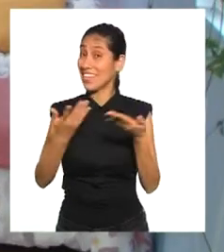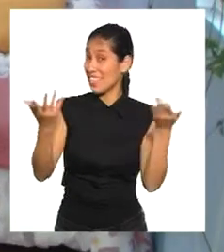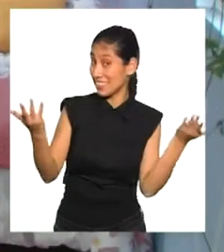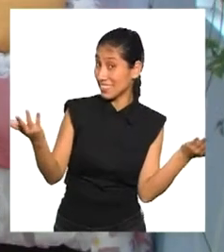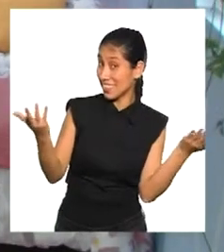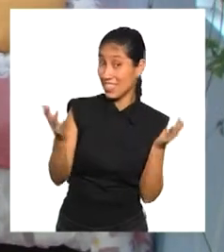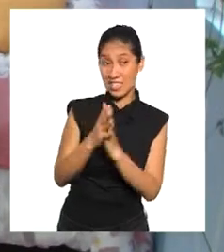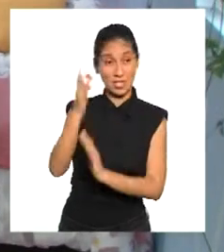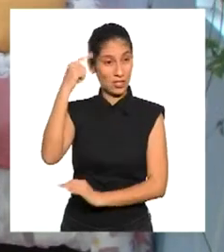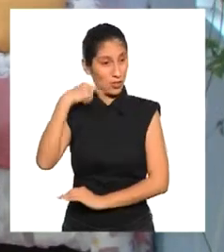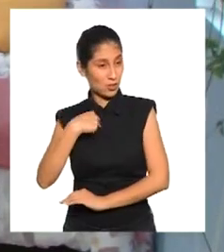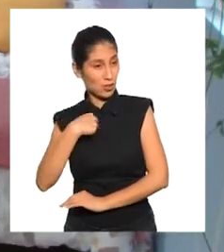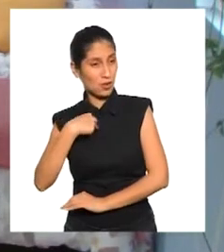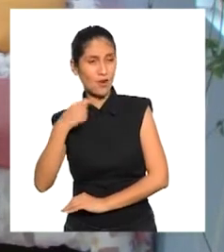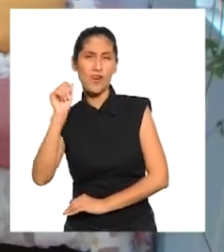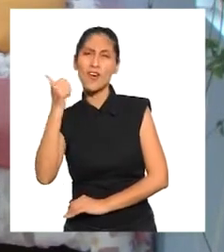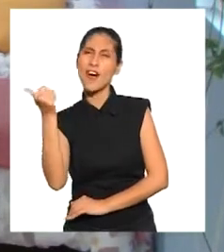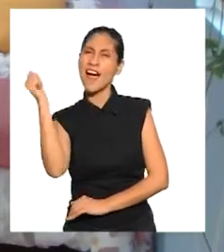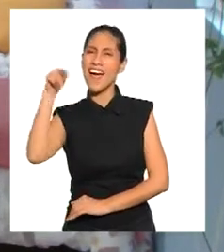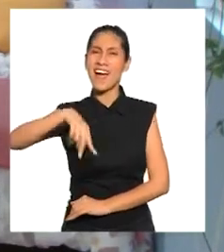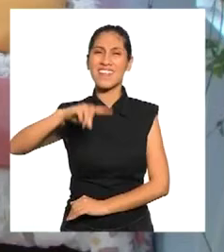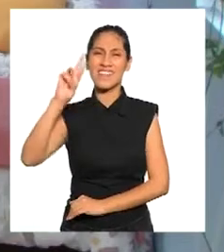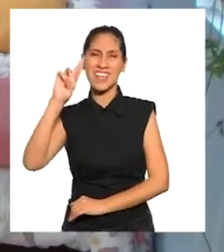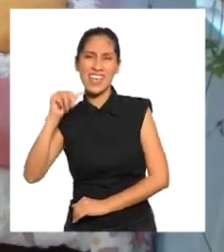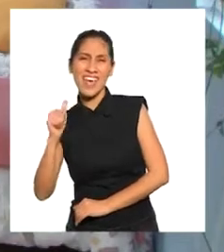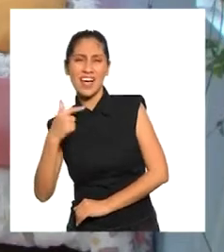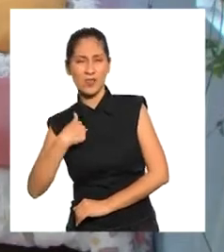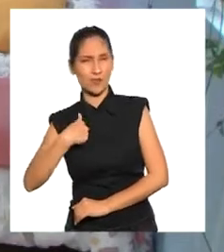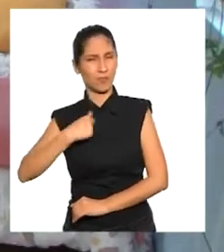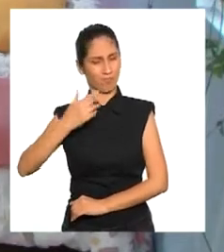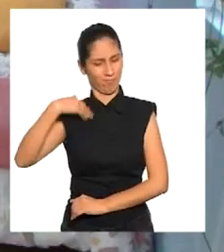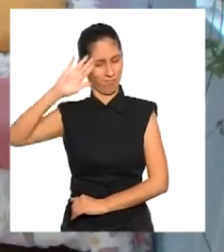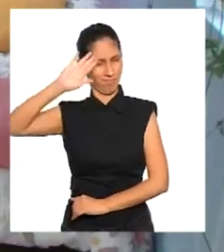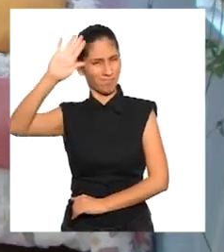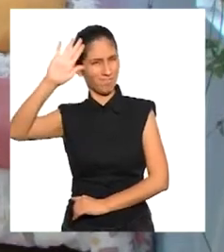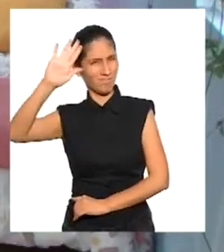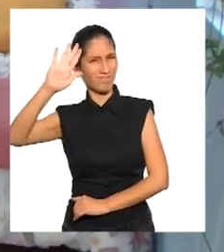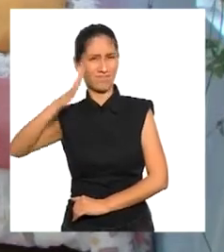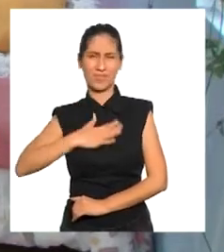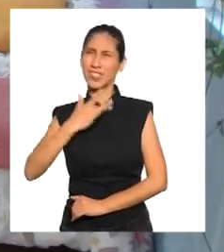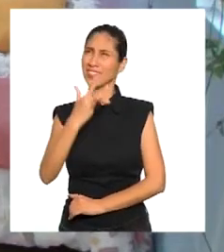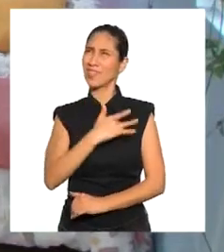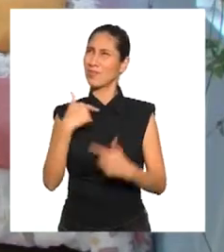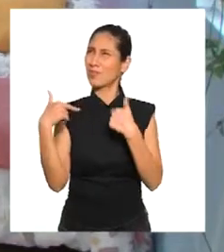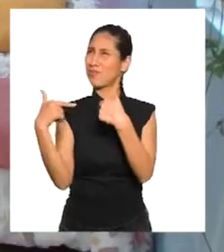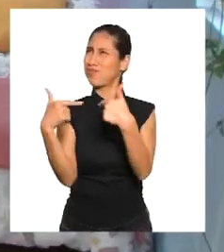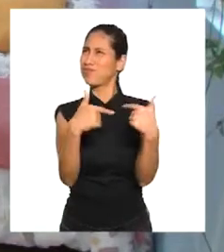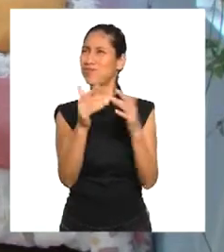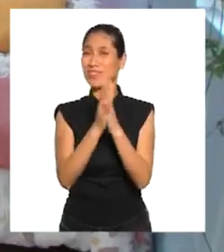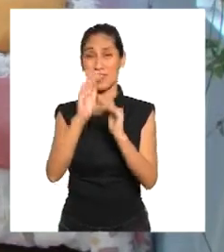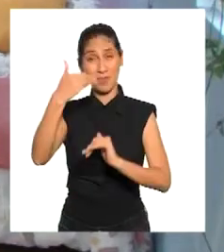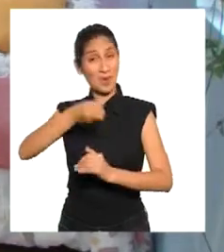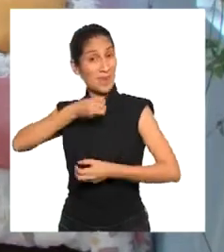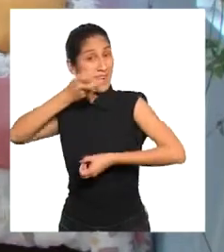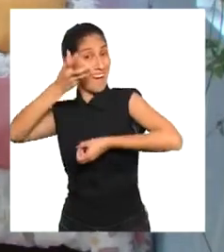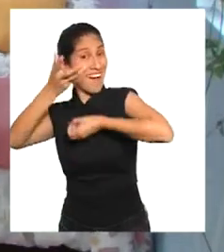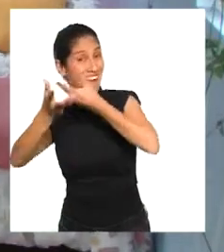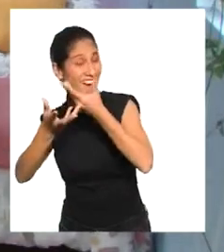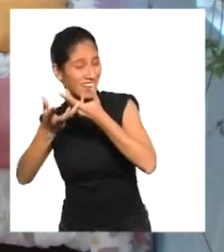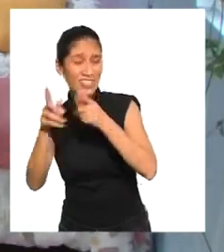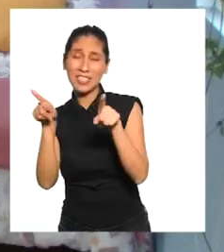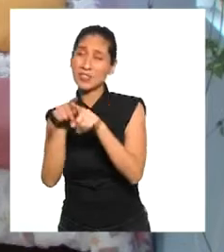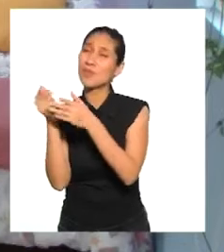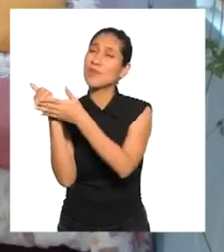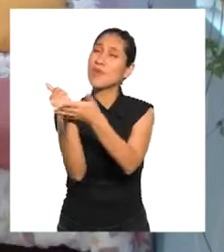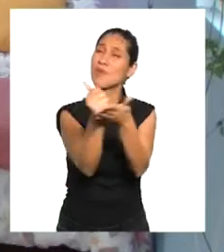Así que yo, Andrea, me comprometo solemnemente a identificar mis emociones y a expresarlas. Esto me ayudará a